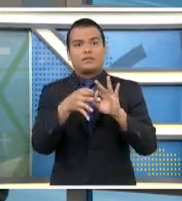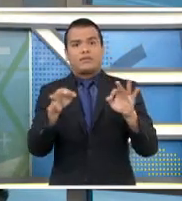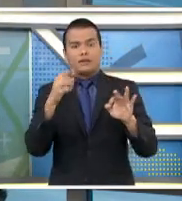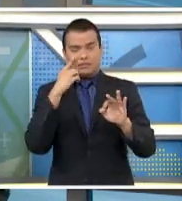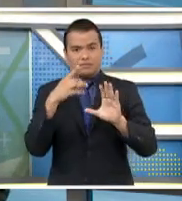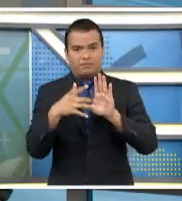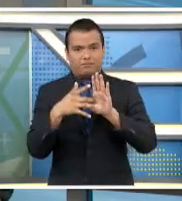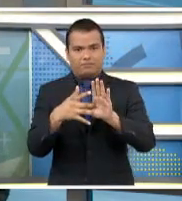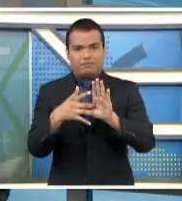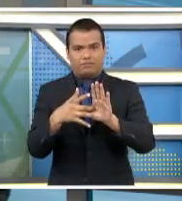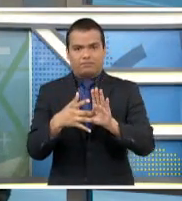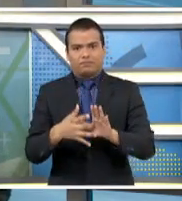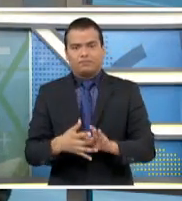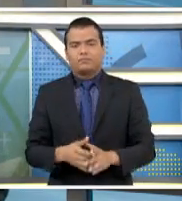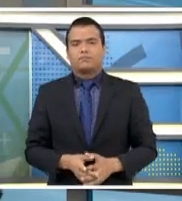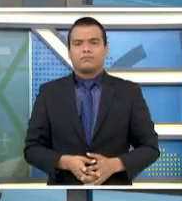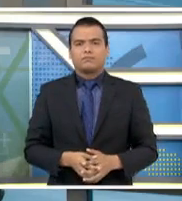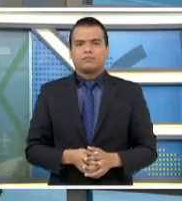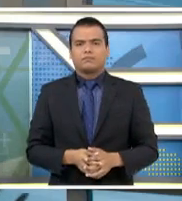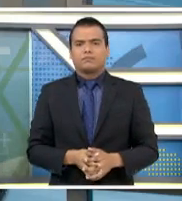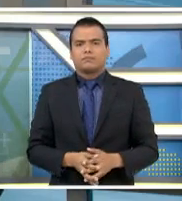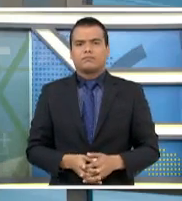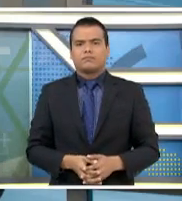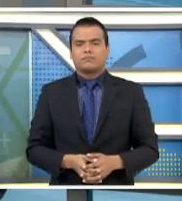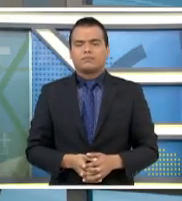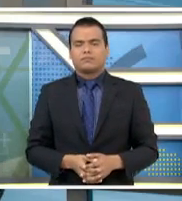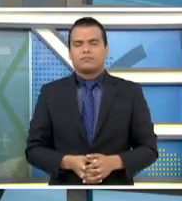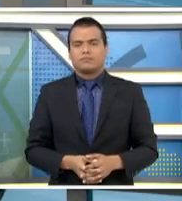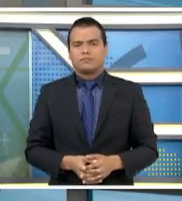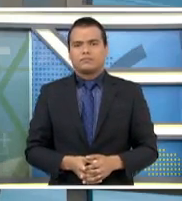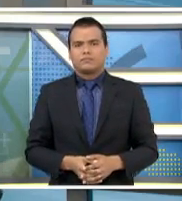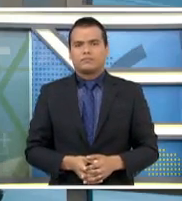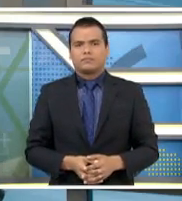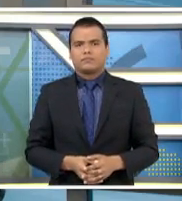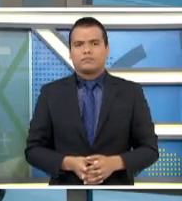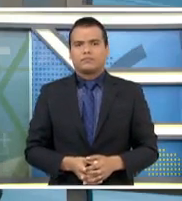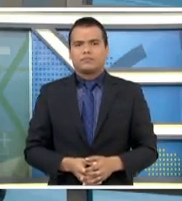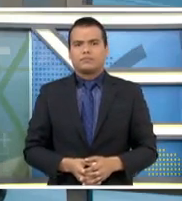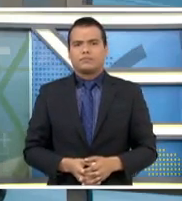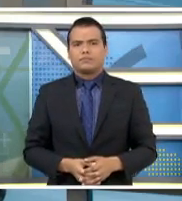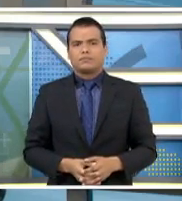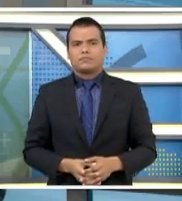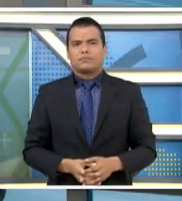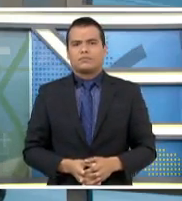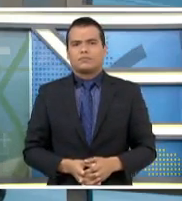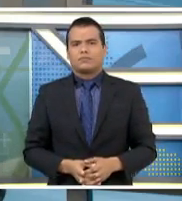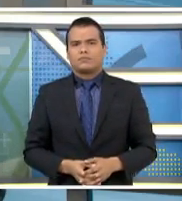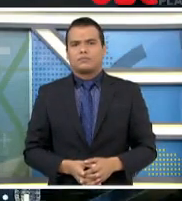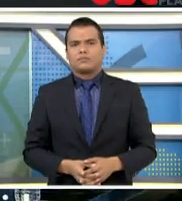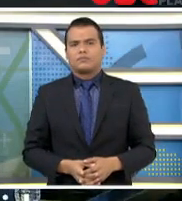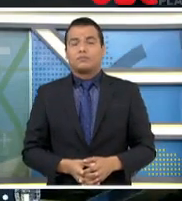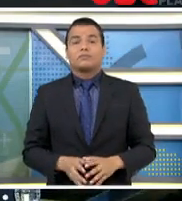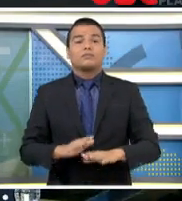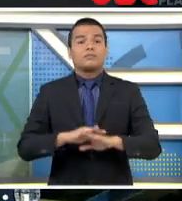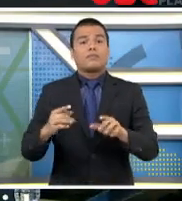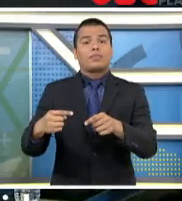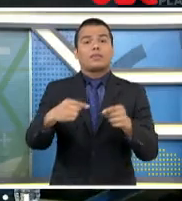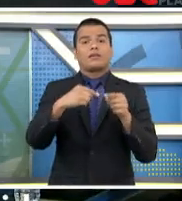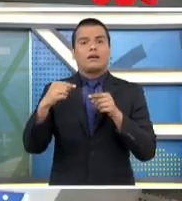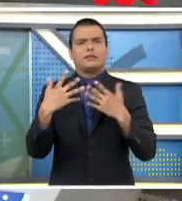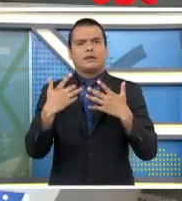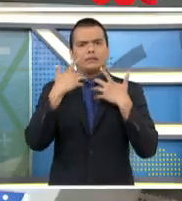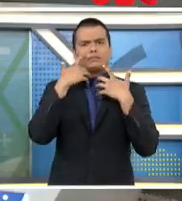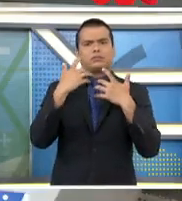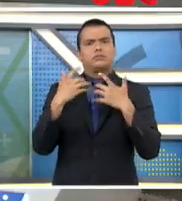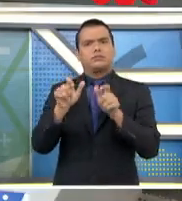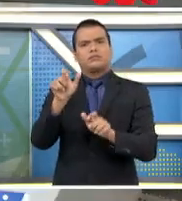su contrincante. En el siguiente informe, las frases más relevantes dichas por los candidatos durante el gran debate. El debate entró en calor cuando